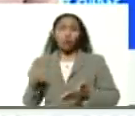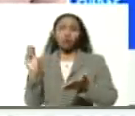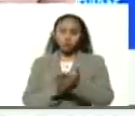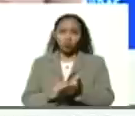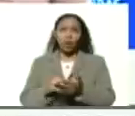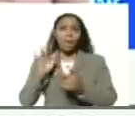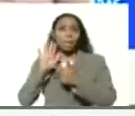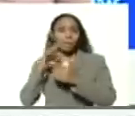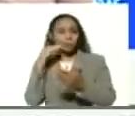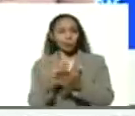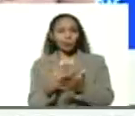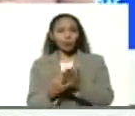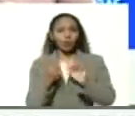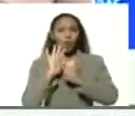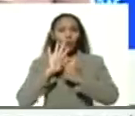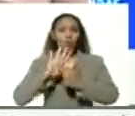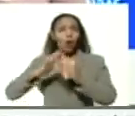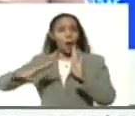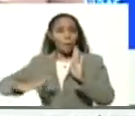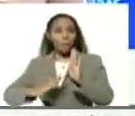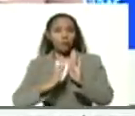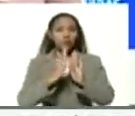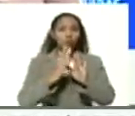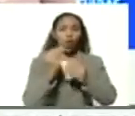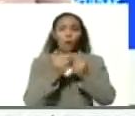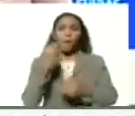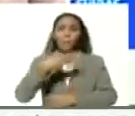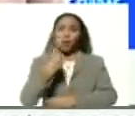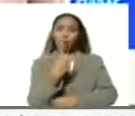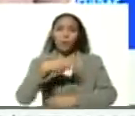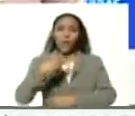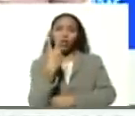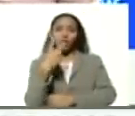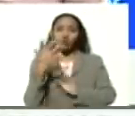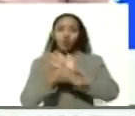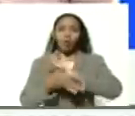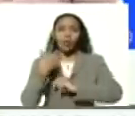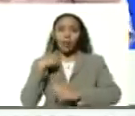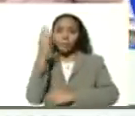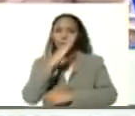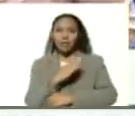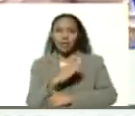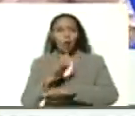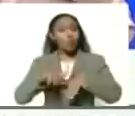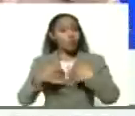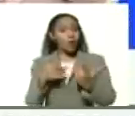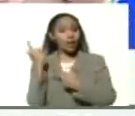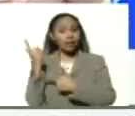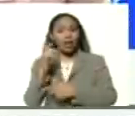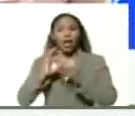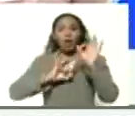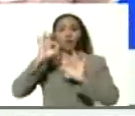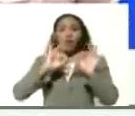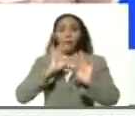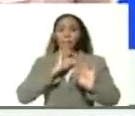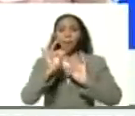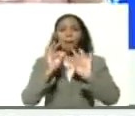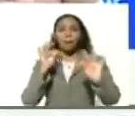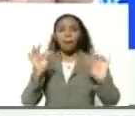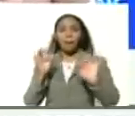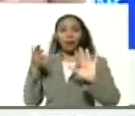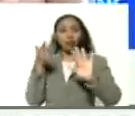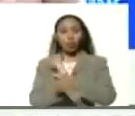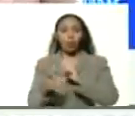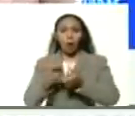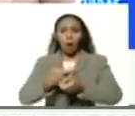mostrar lo que es la curva de P1 y P2 de Brasil en cuanto a tasa de contagio, cómo